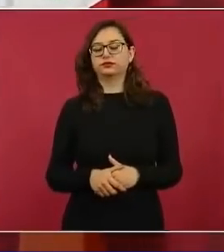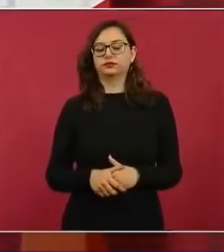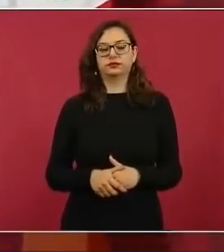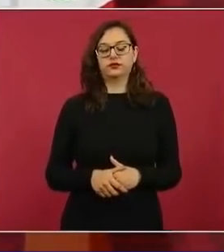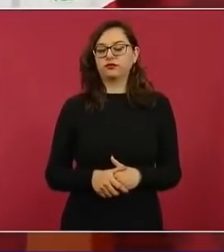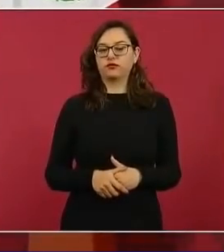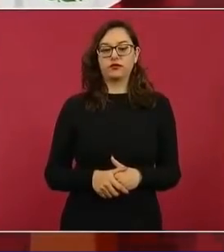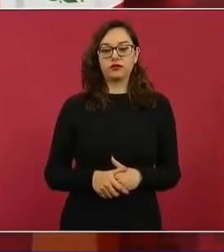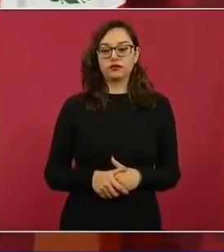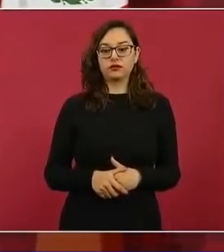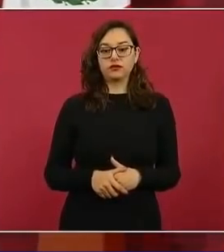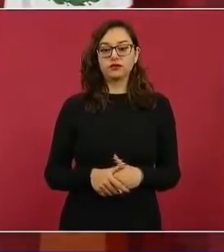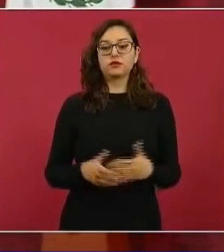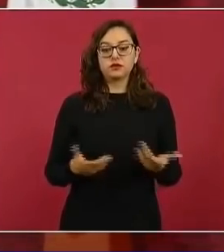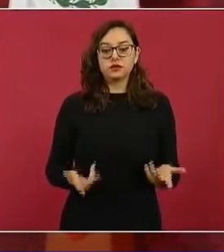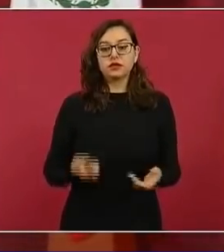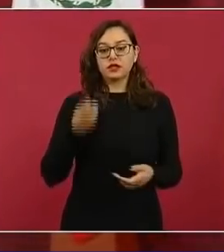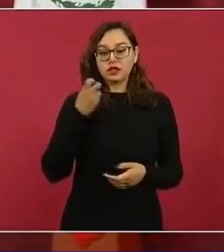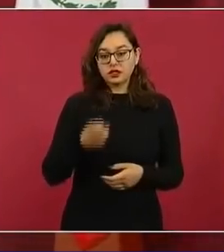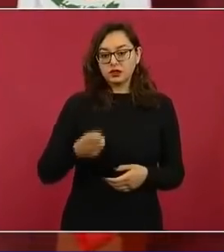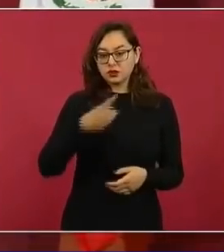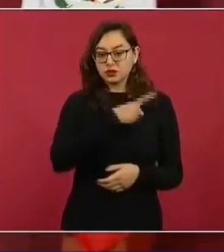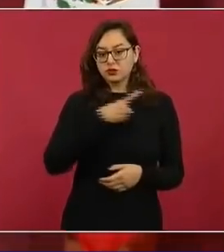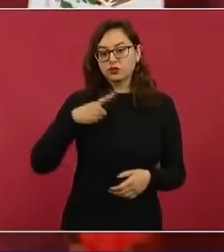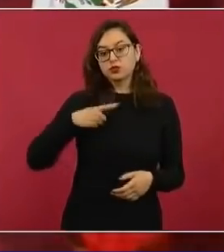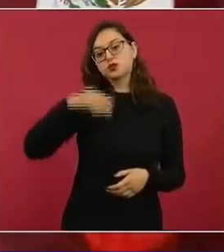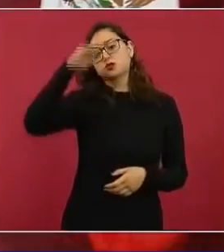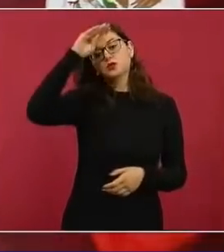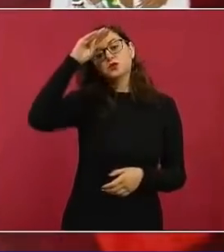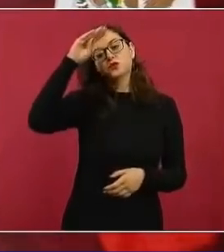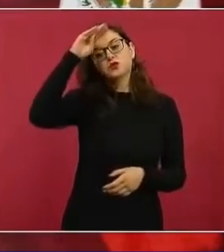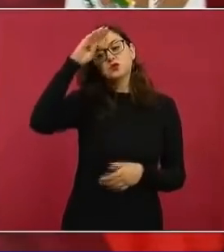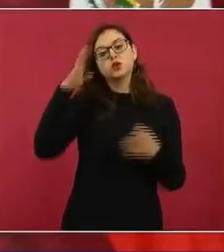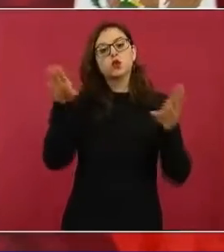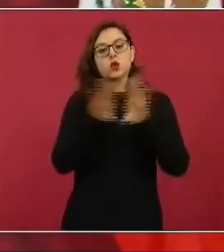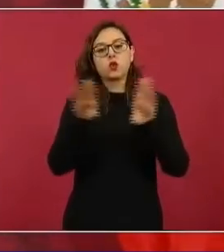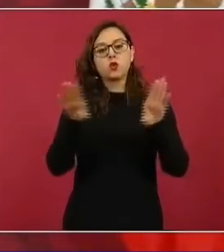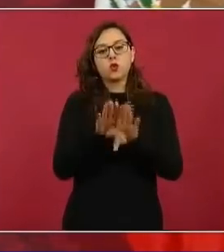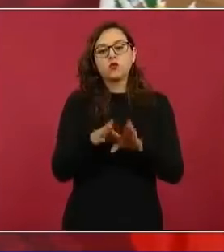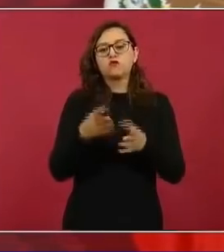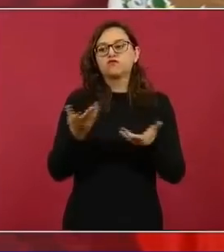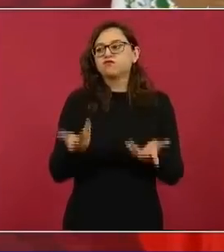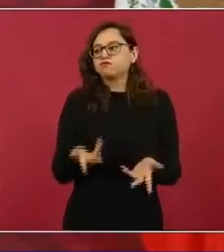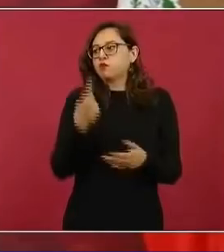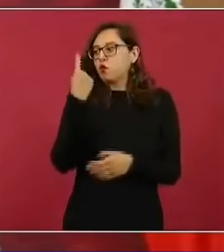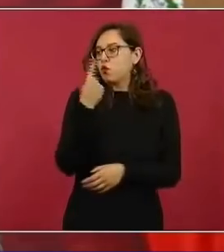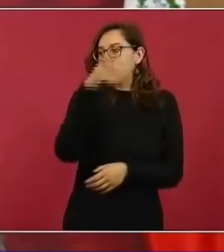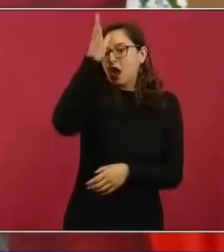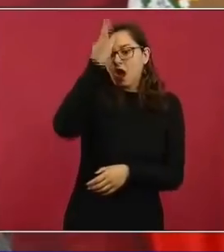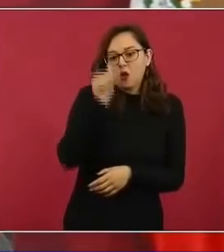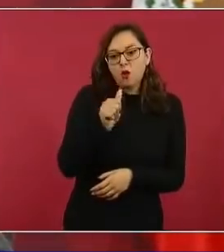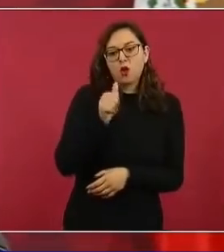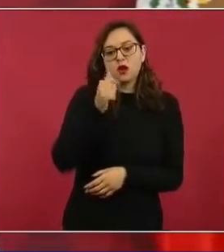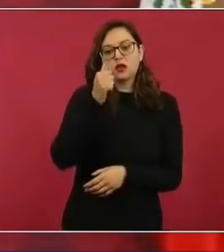países fuertes. Entonces, tenemos que buscar un acuerdo, y